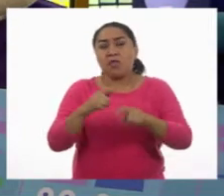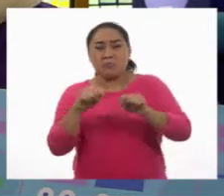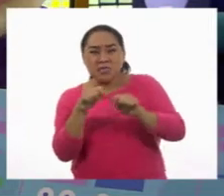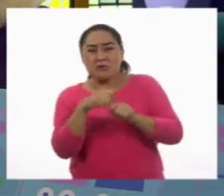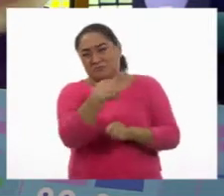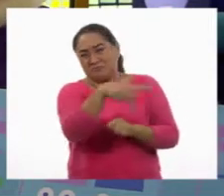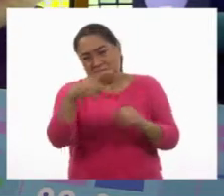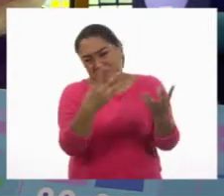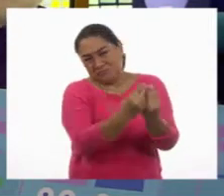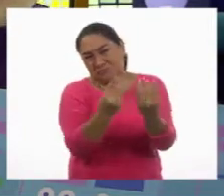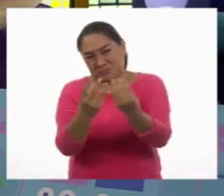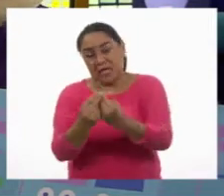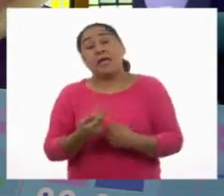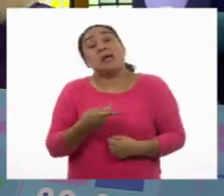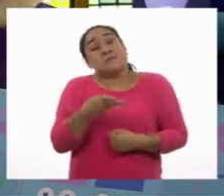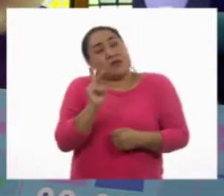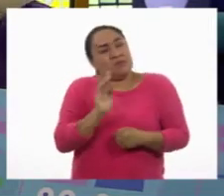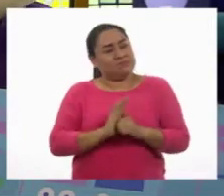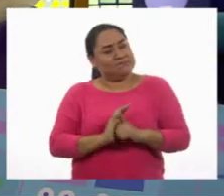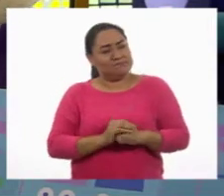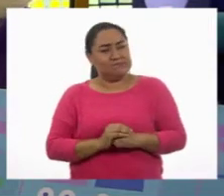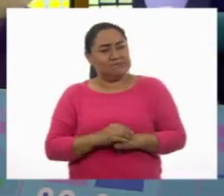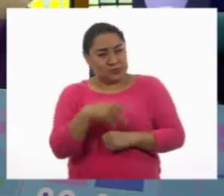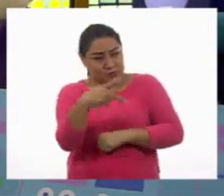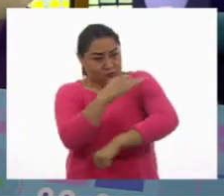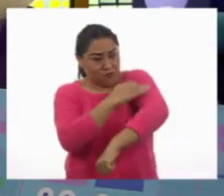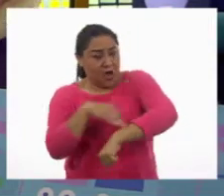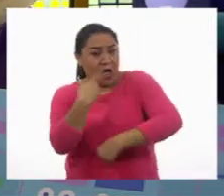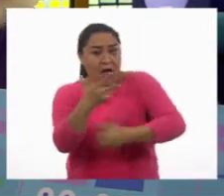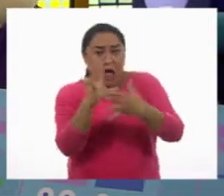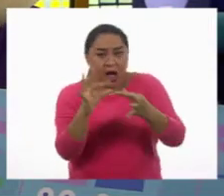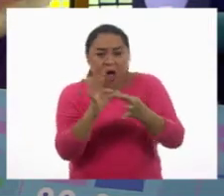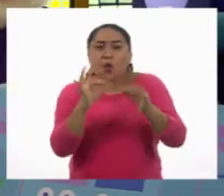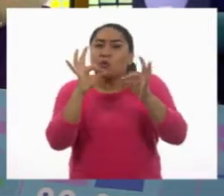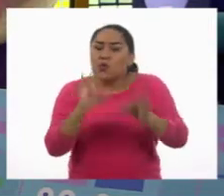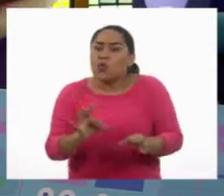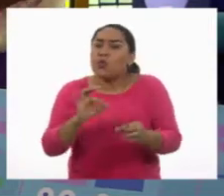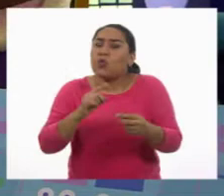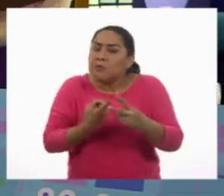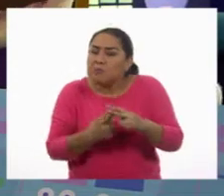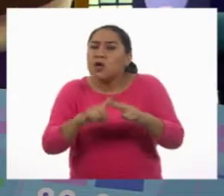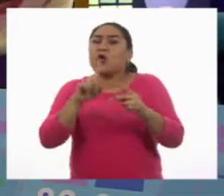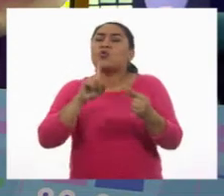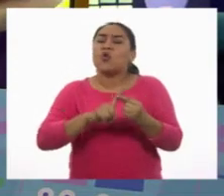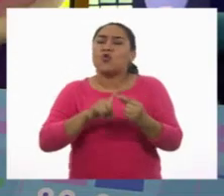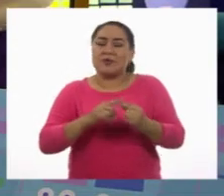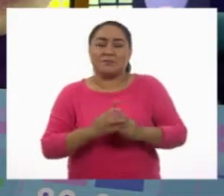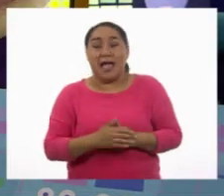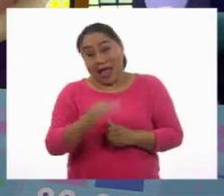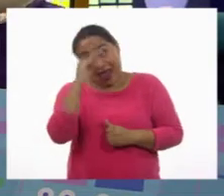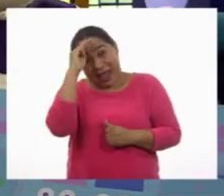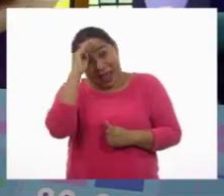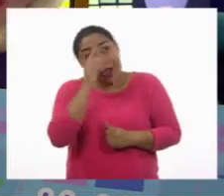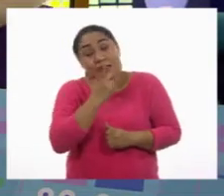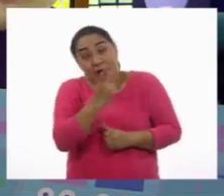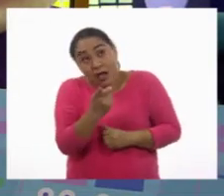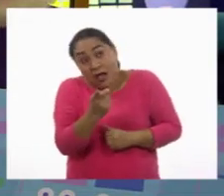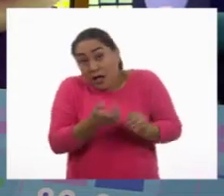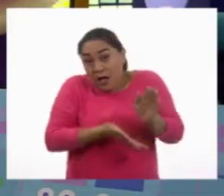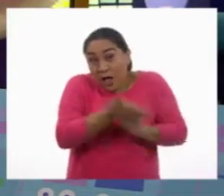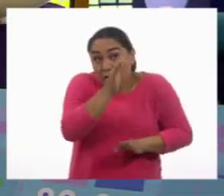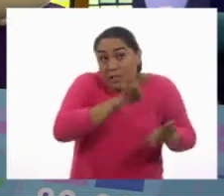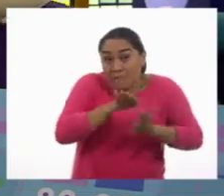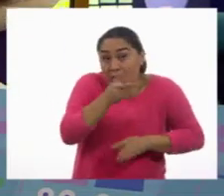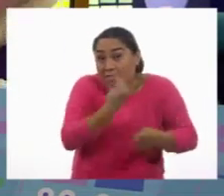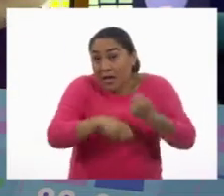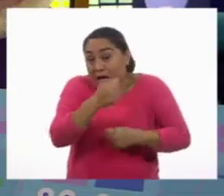Pero, ¿ellos les han contado de dónde vienen? Y no me refiero a que si fueron al trabajo o a la tienda y van regresando